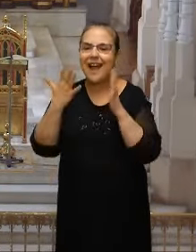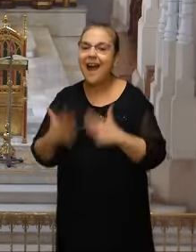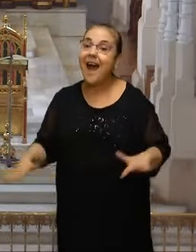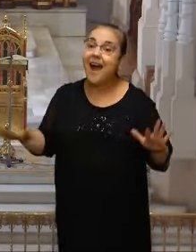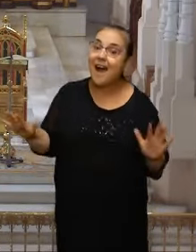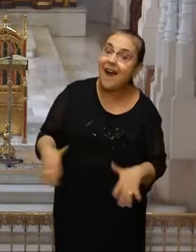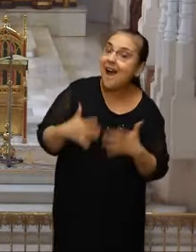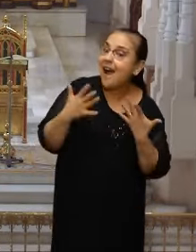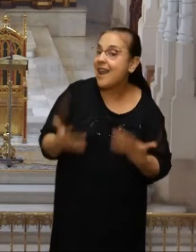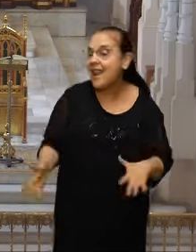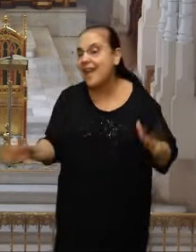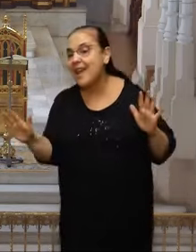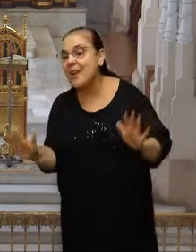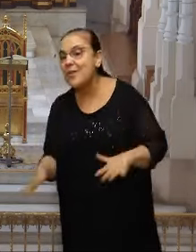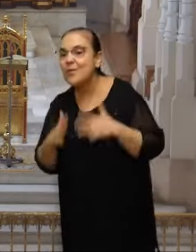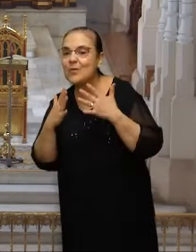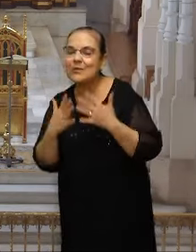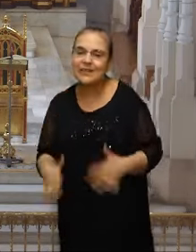aleluya